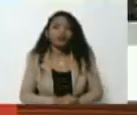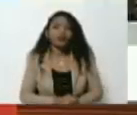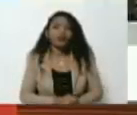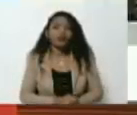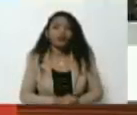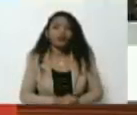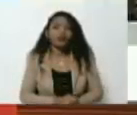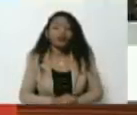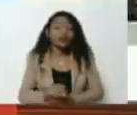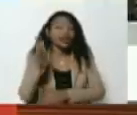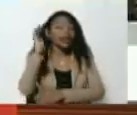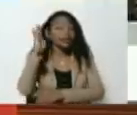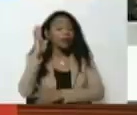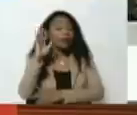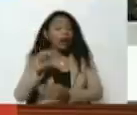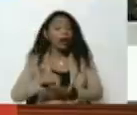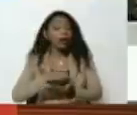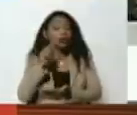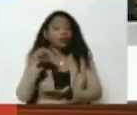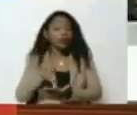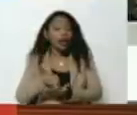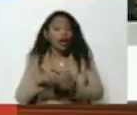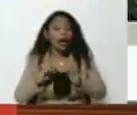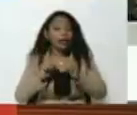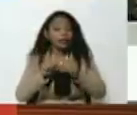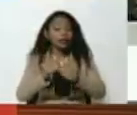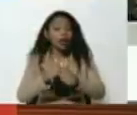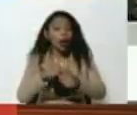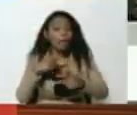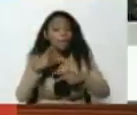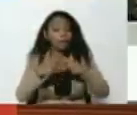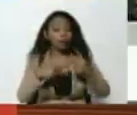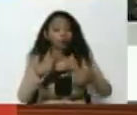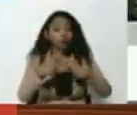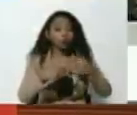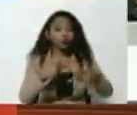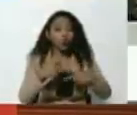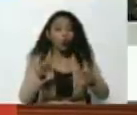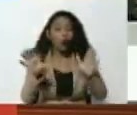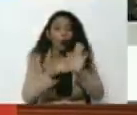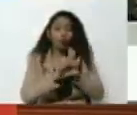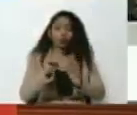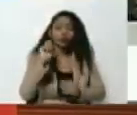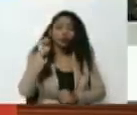La Asamblea Nacional ha iniciado el procedimiento constitucional